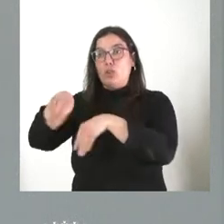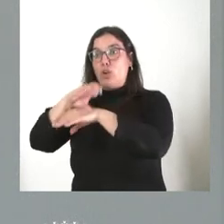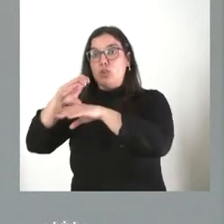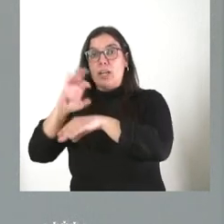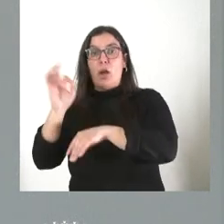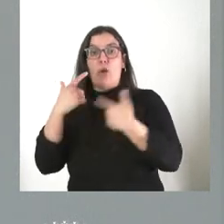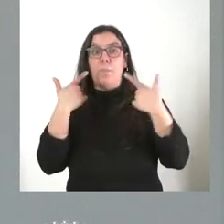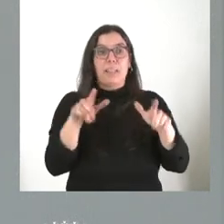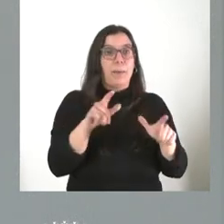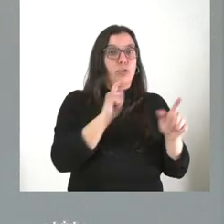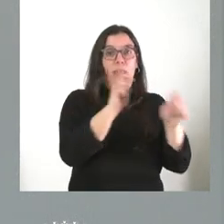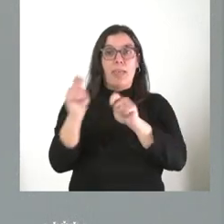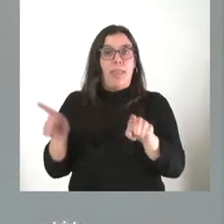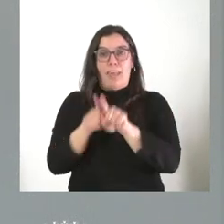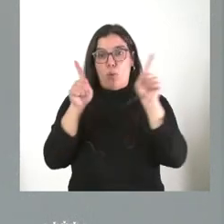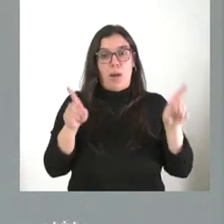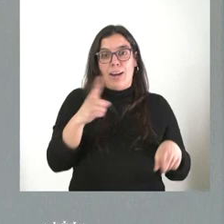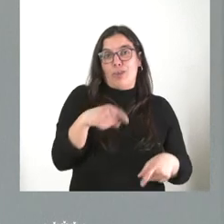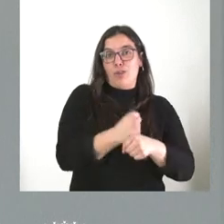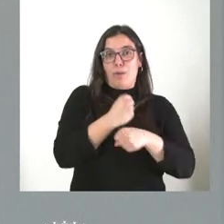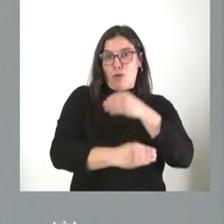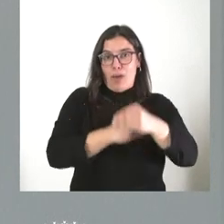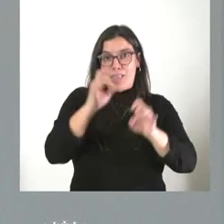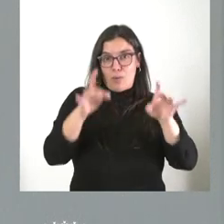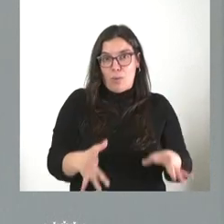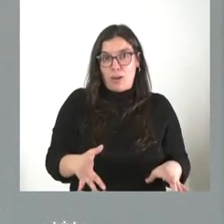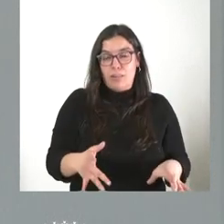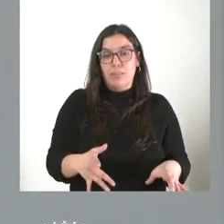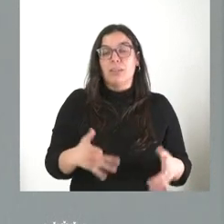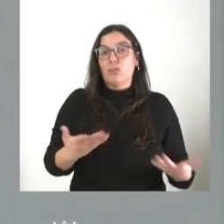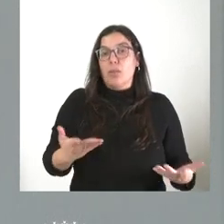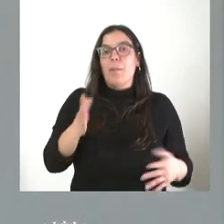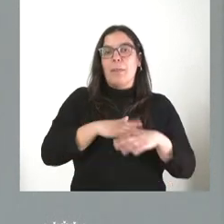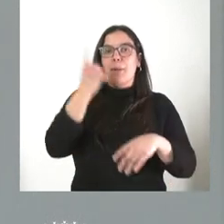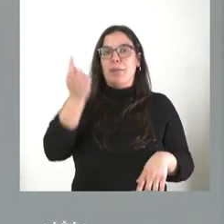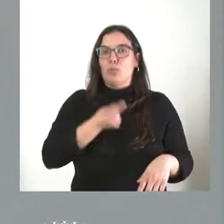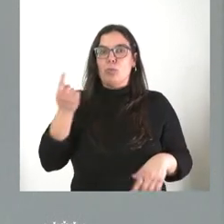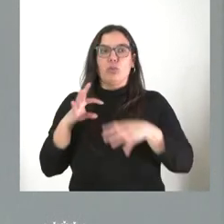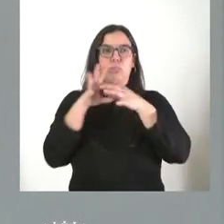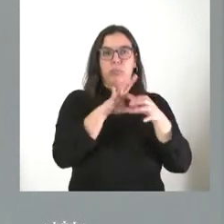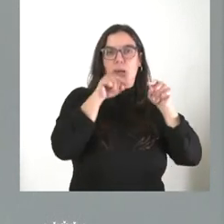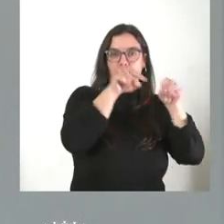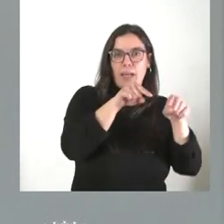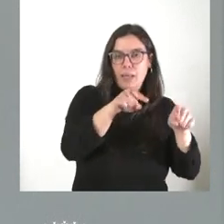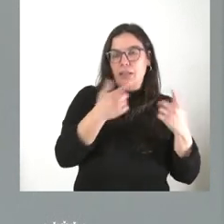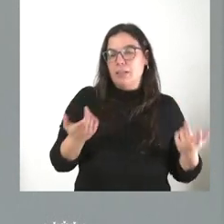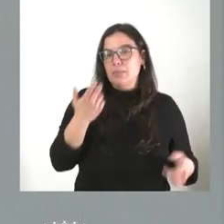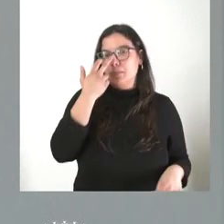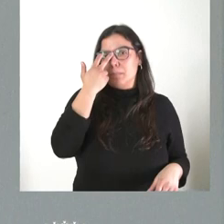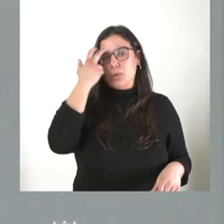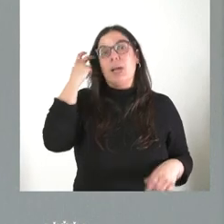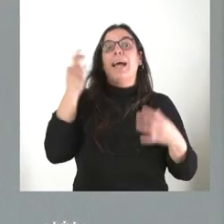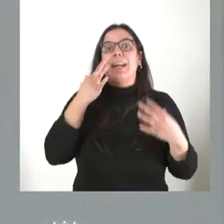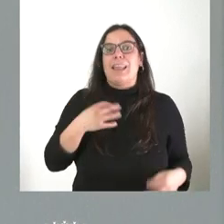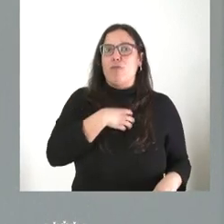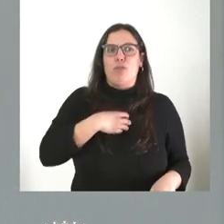a un departamento concreto o a otro y el hecho que se asignan aquí lógicamente desde el punto de vista presupuestarios ahí de donde cuelga el crédito presupuestario pero es una